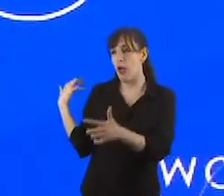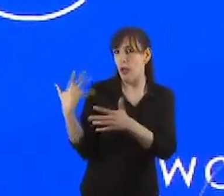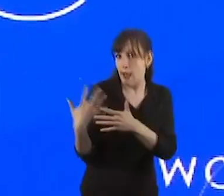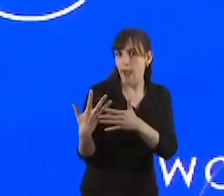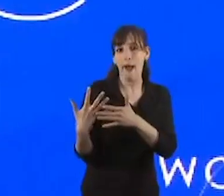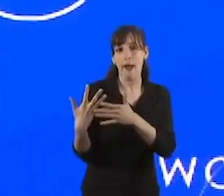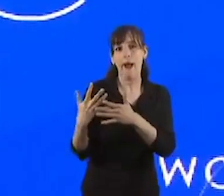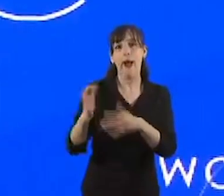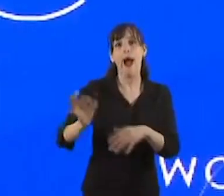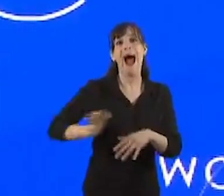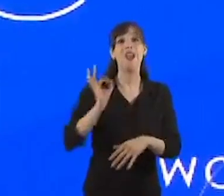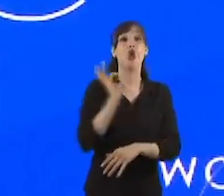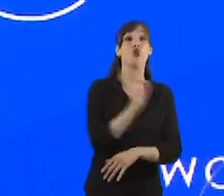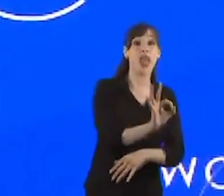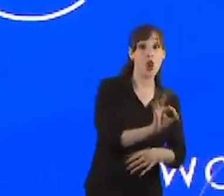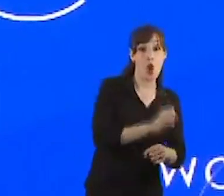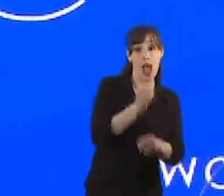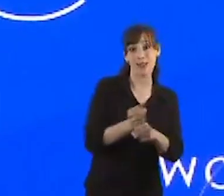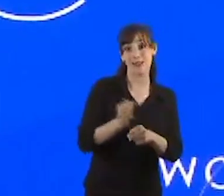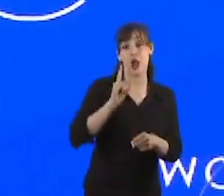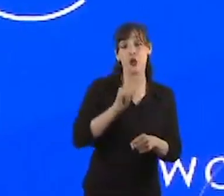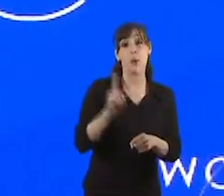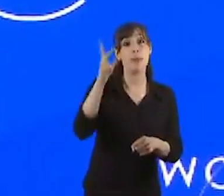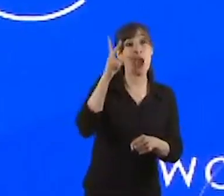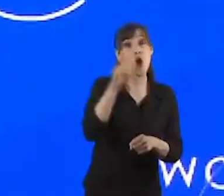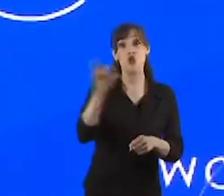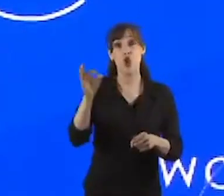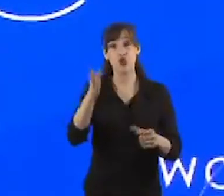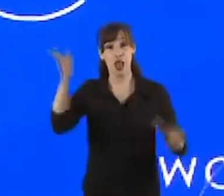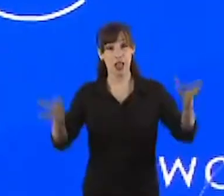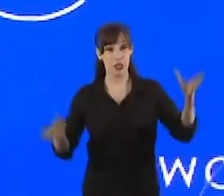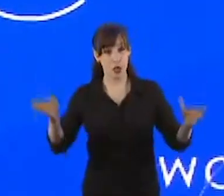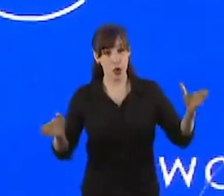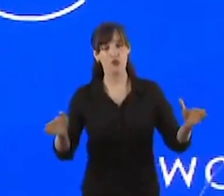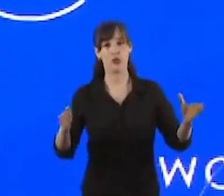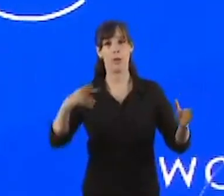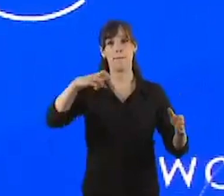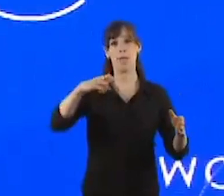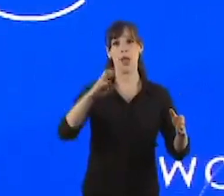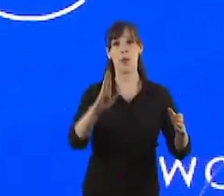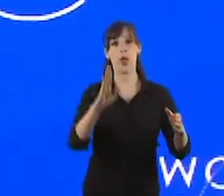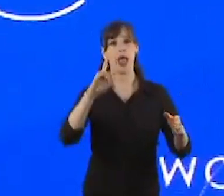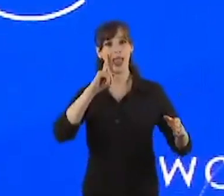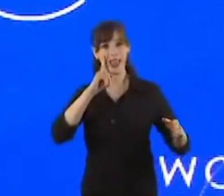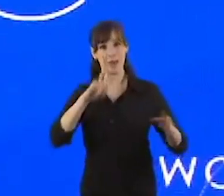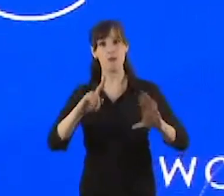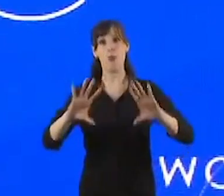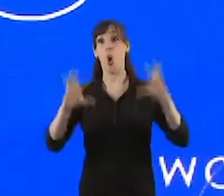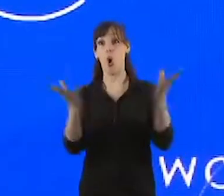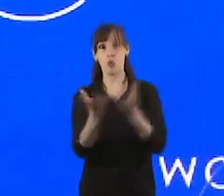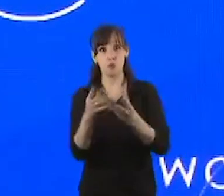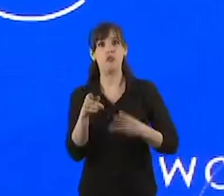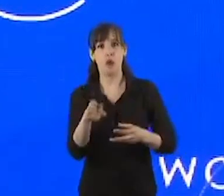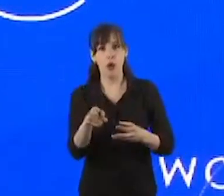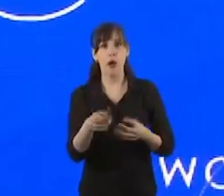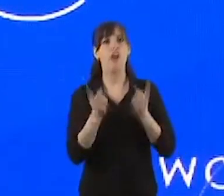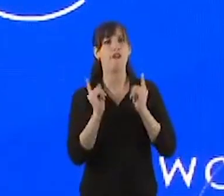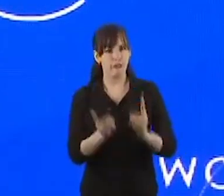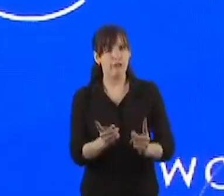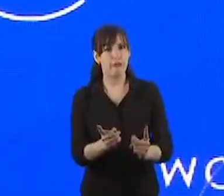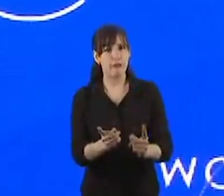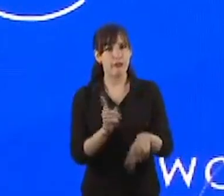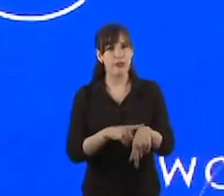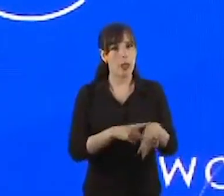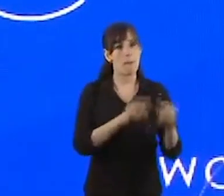el año 0 hasta el año 1800 aproximadamente, el PBI per cápita del mundo prácticamente se mantuvo constante durante todo el periodo